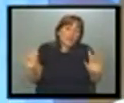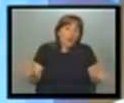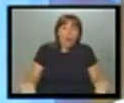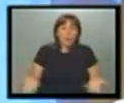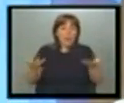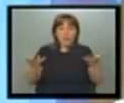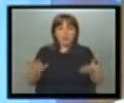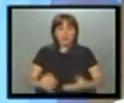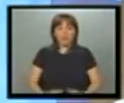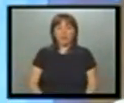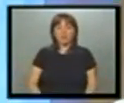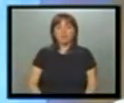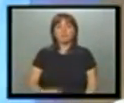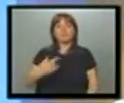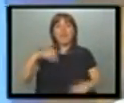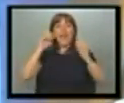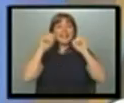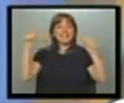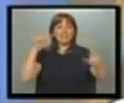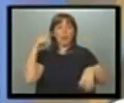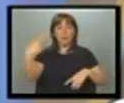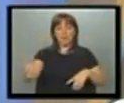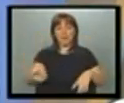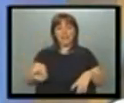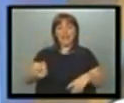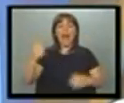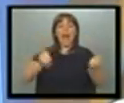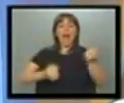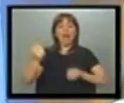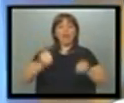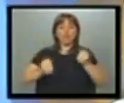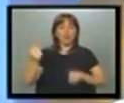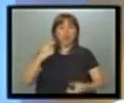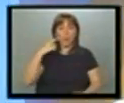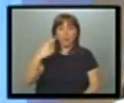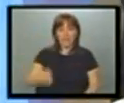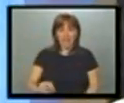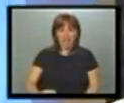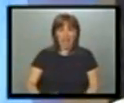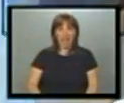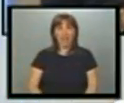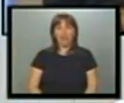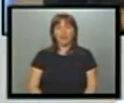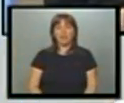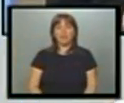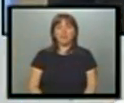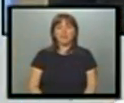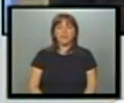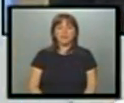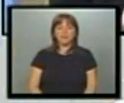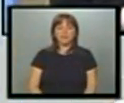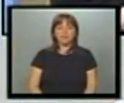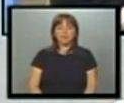atención, mirá bien, un auto descontrolado que termina ¿dónde? Carlos Ferrar.